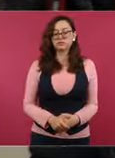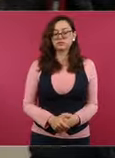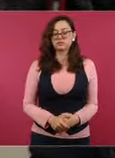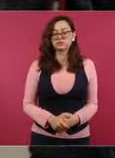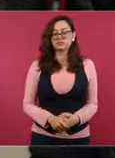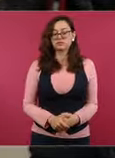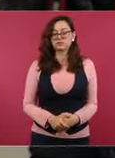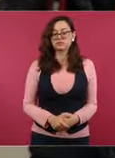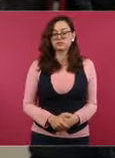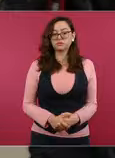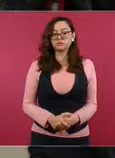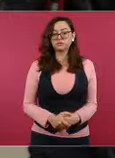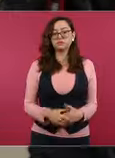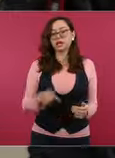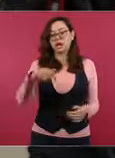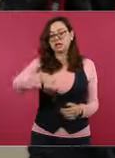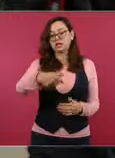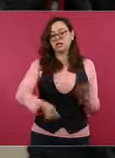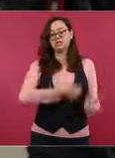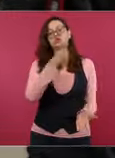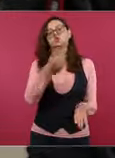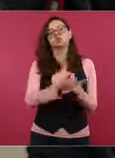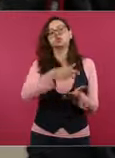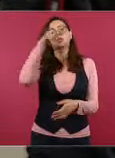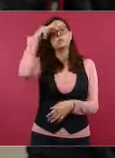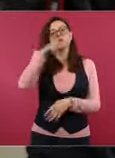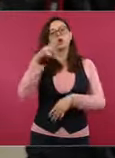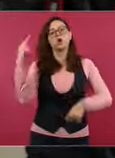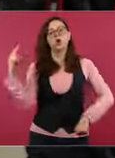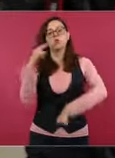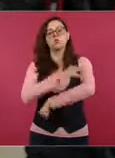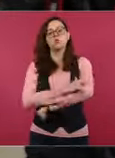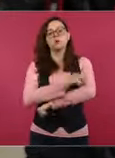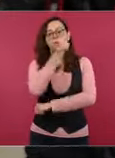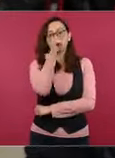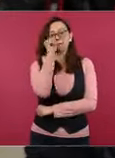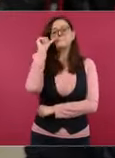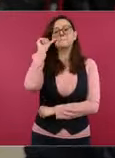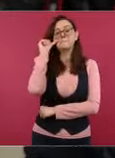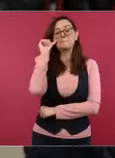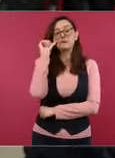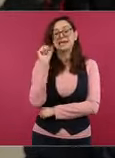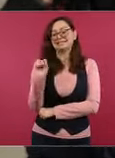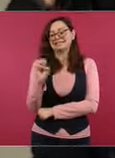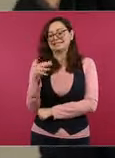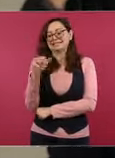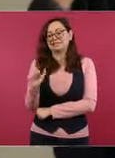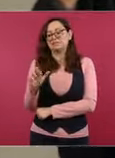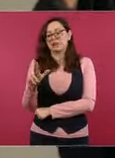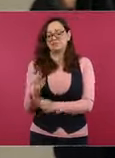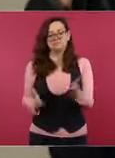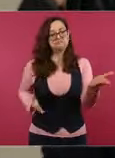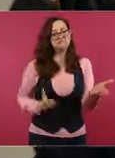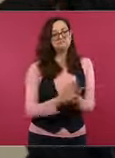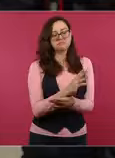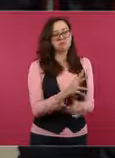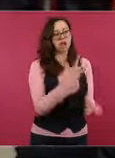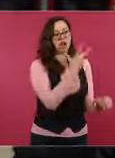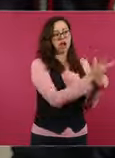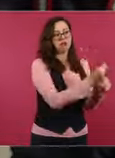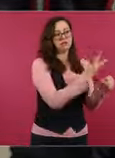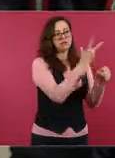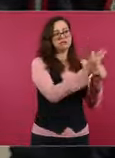Aeropuerto Internacional Benito Juárez. Quiero preguntarle cómo su gobierno va a garantizar de que el aeropuerto pues